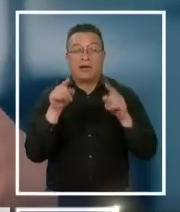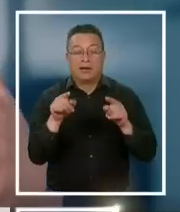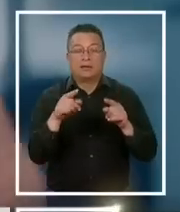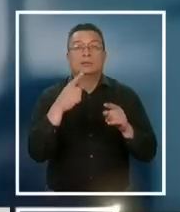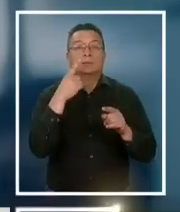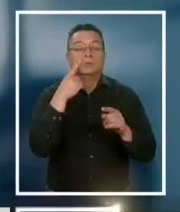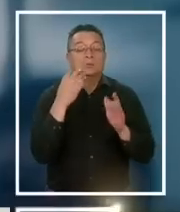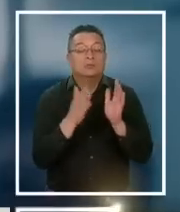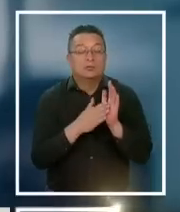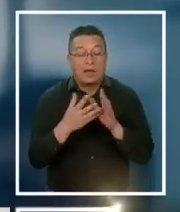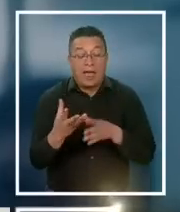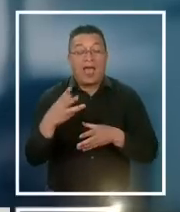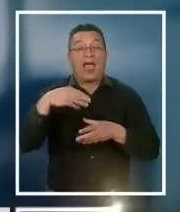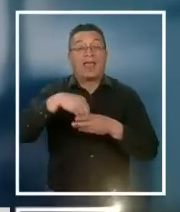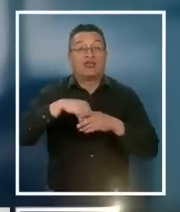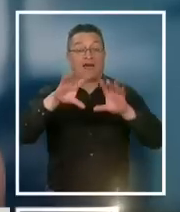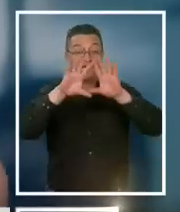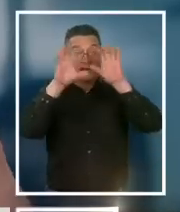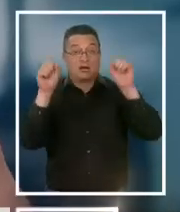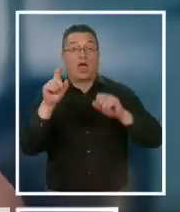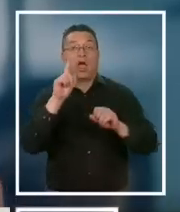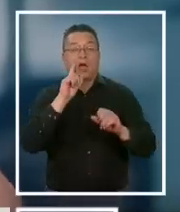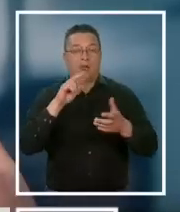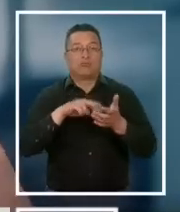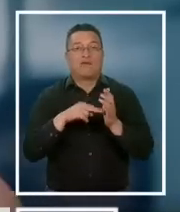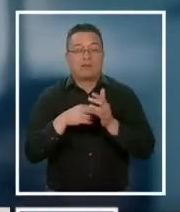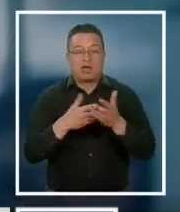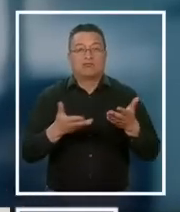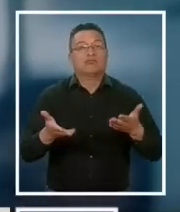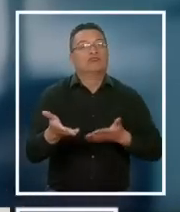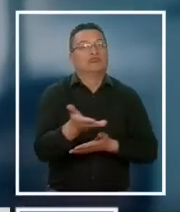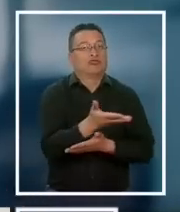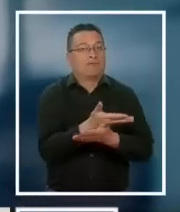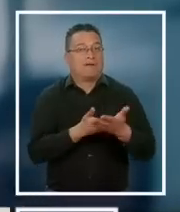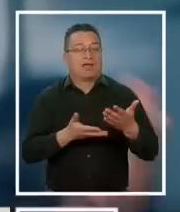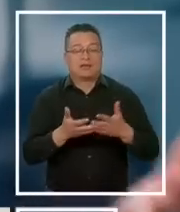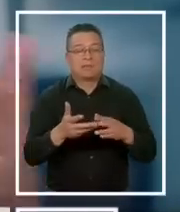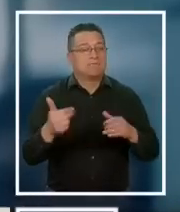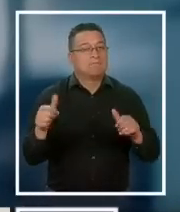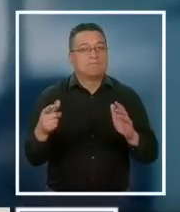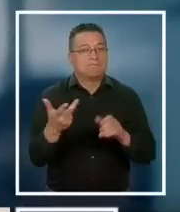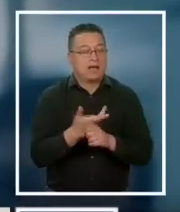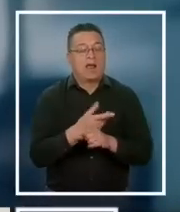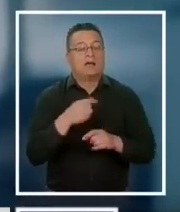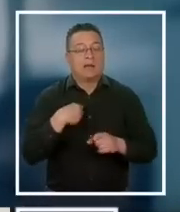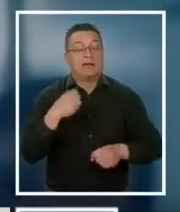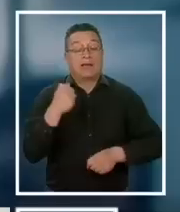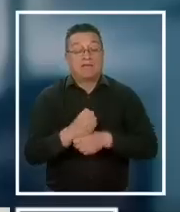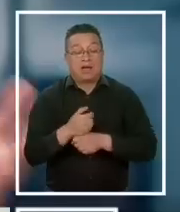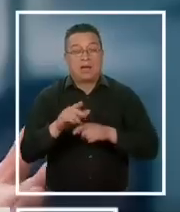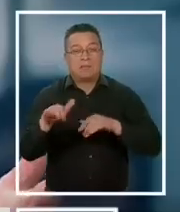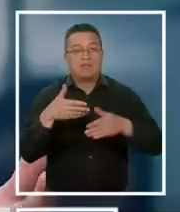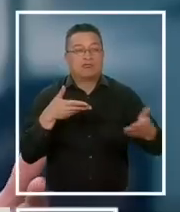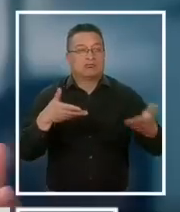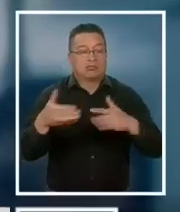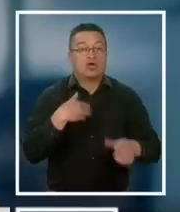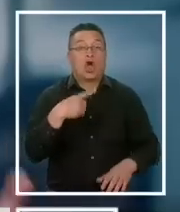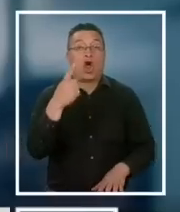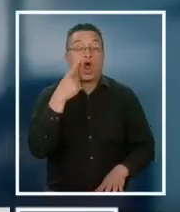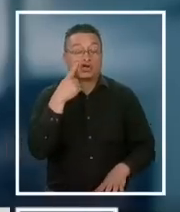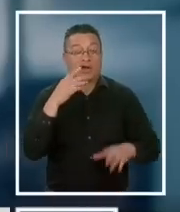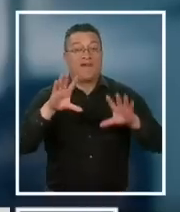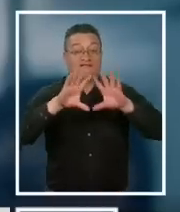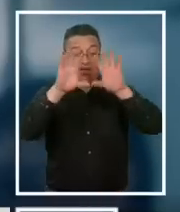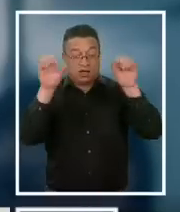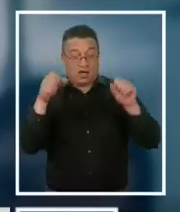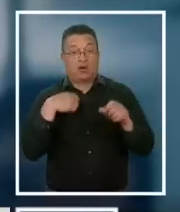cuenta de que al interior de la fiscalía Hay un problema de convivencia brutal Hay un problema de Cómo trabajan entre ellos mismos yo conozco Fiscales que tengo la